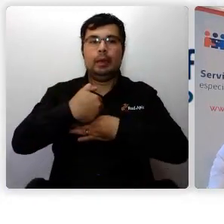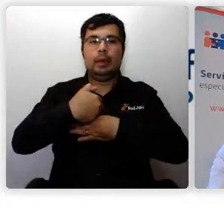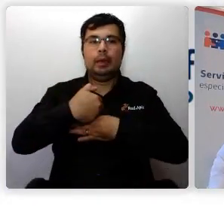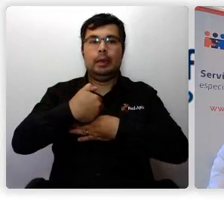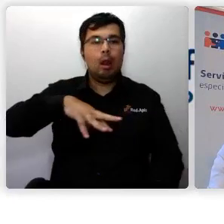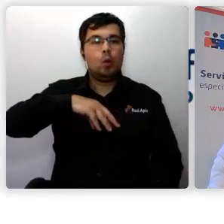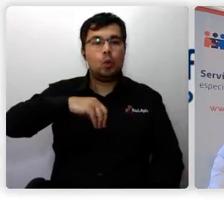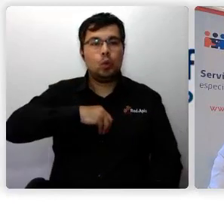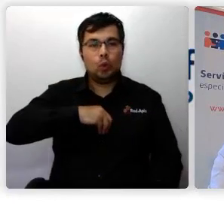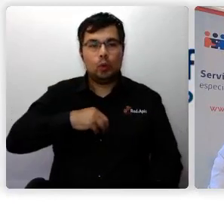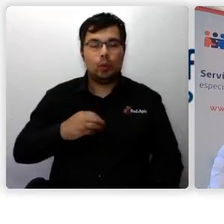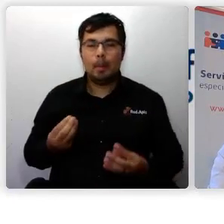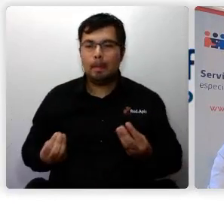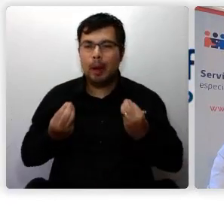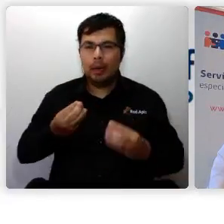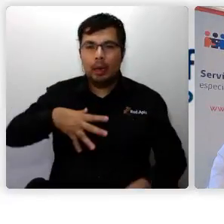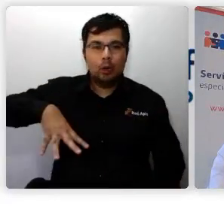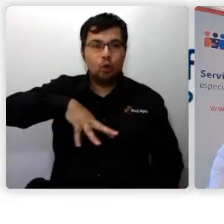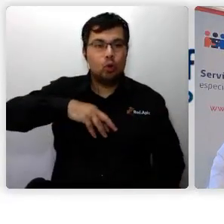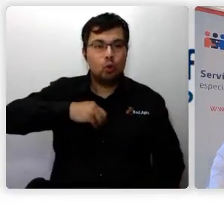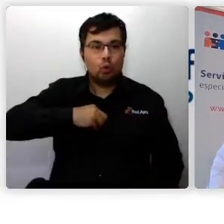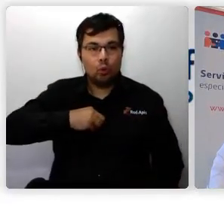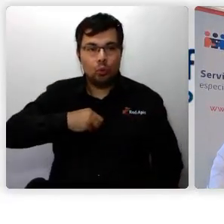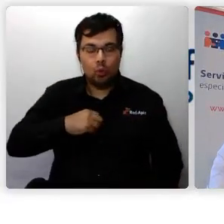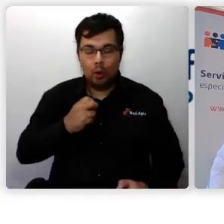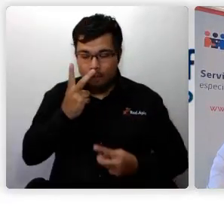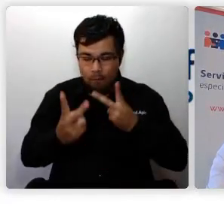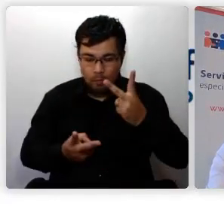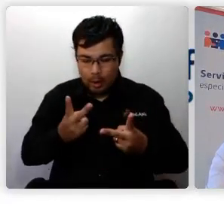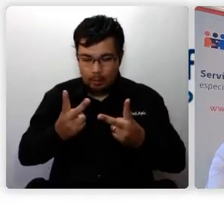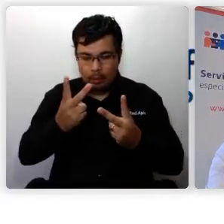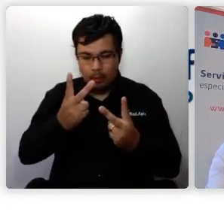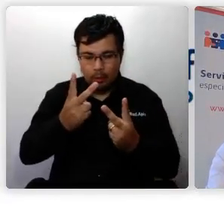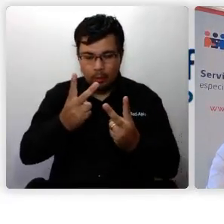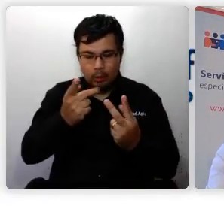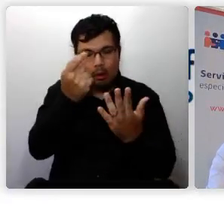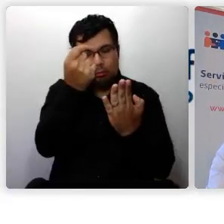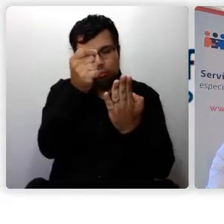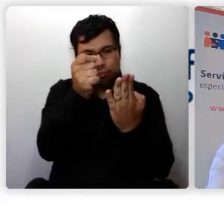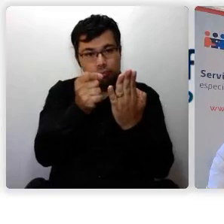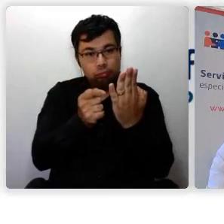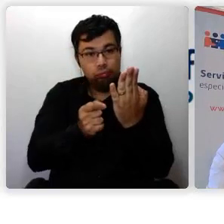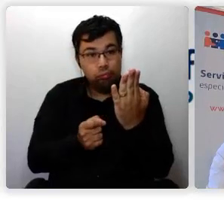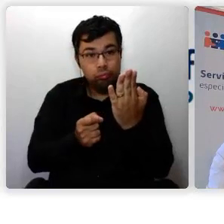Puede recurrir a nosotros para que nosotros revisemos el caso y